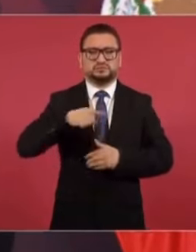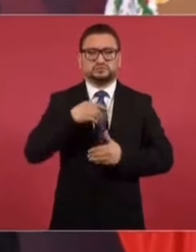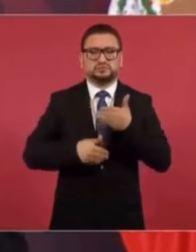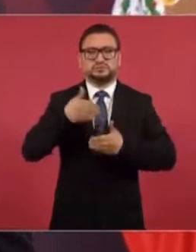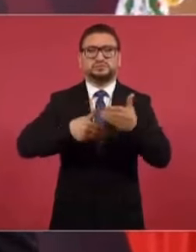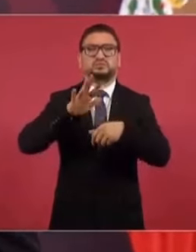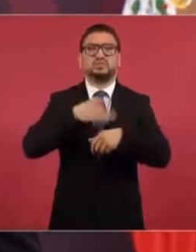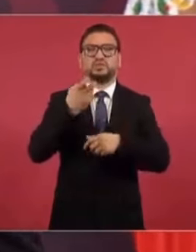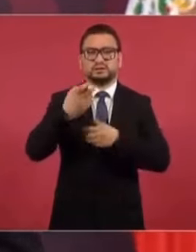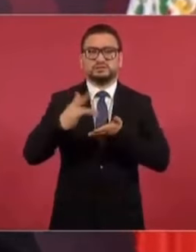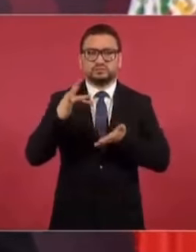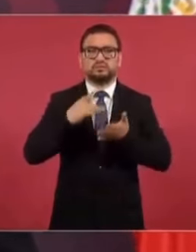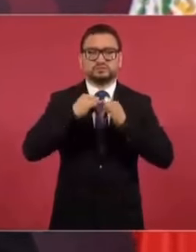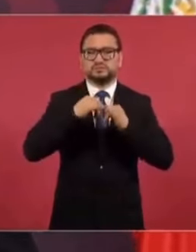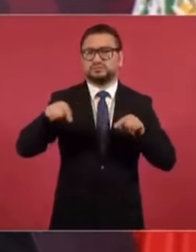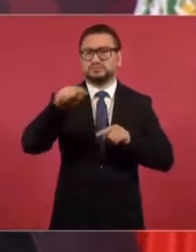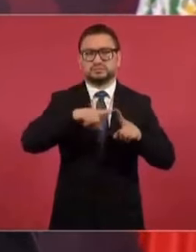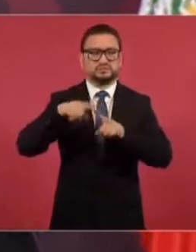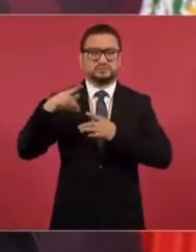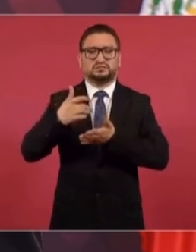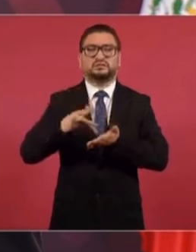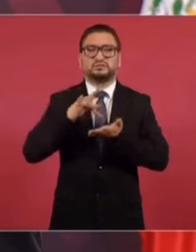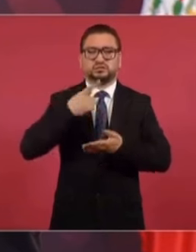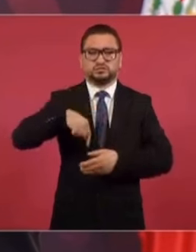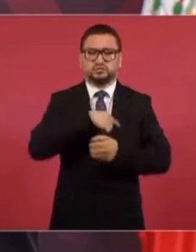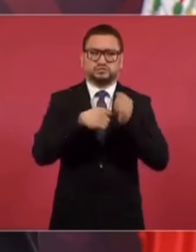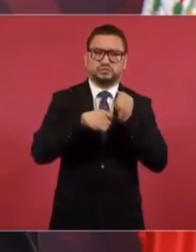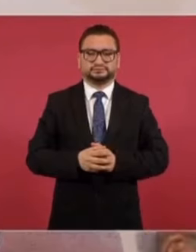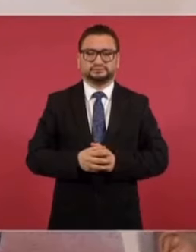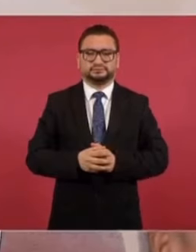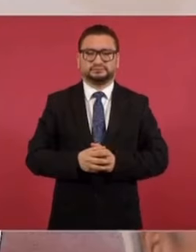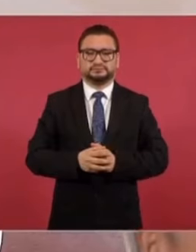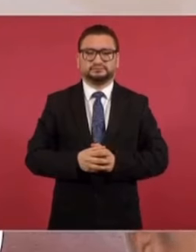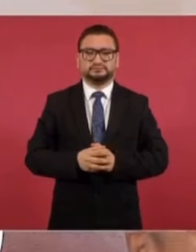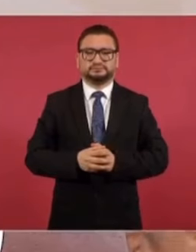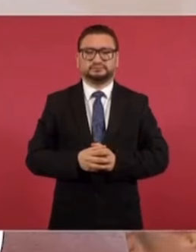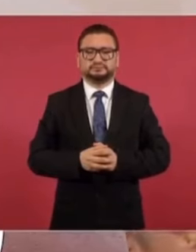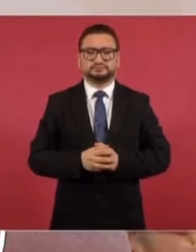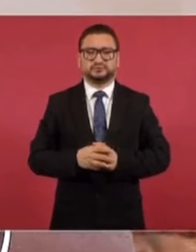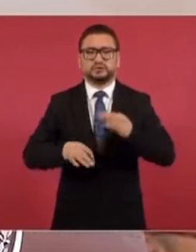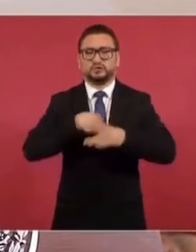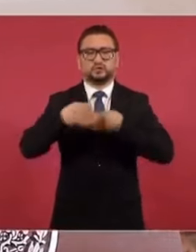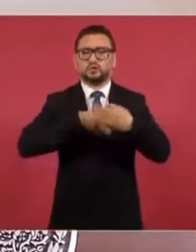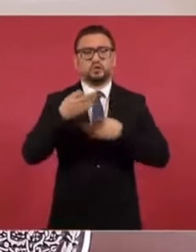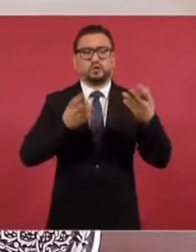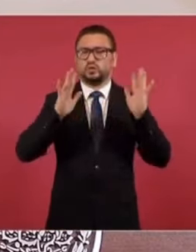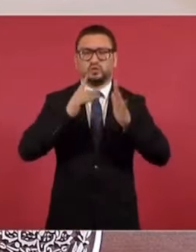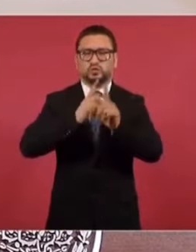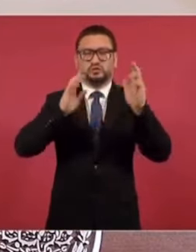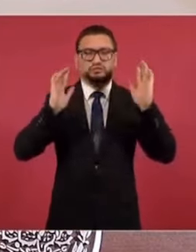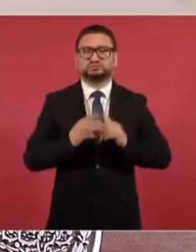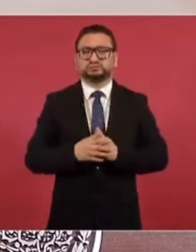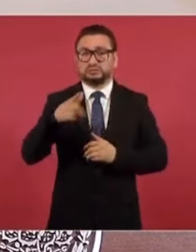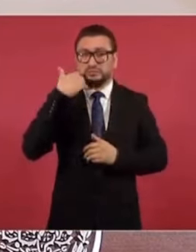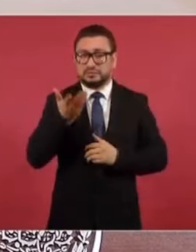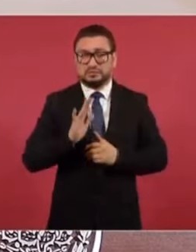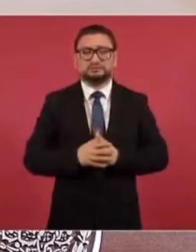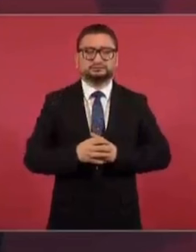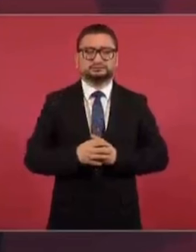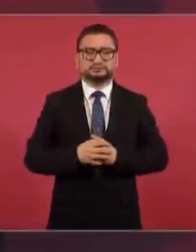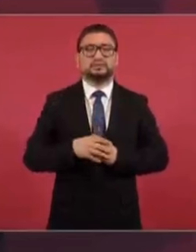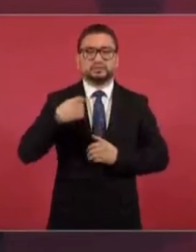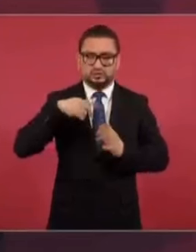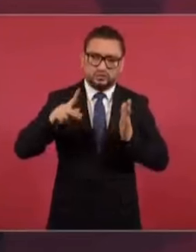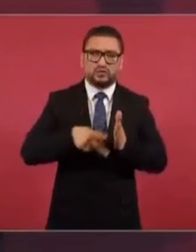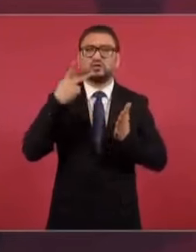es porque hemos contado con el apoyo de todas las instituciones y no tenemos nada que ocultar. Todo lo que quieran, ya